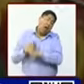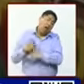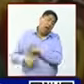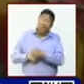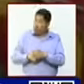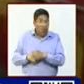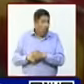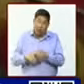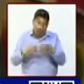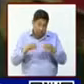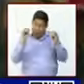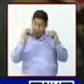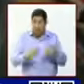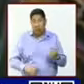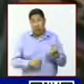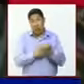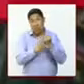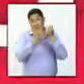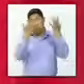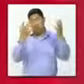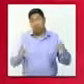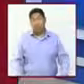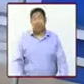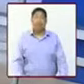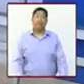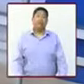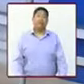a aportar al Estado.